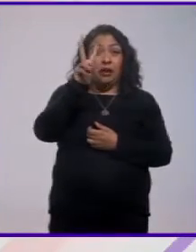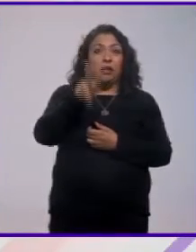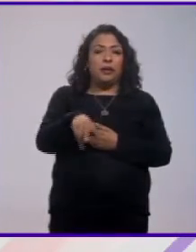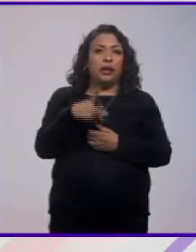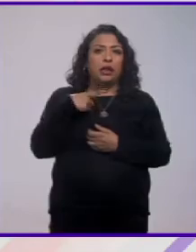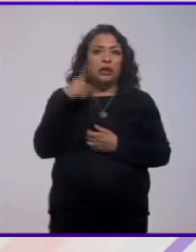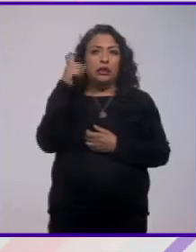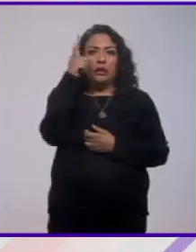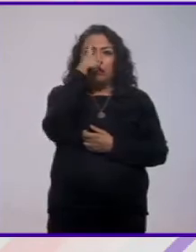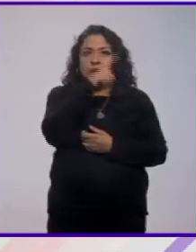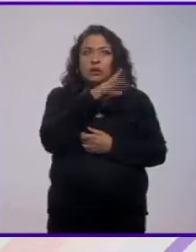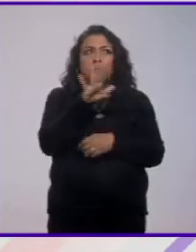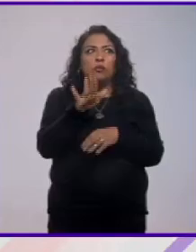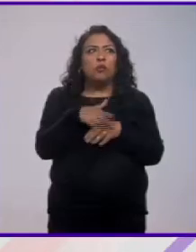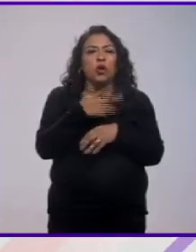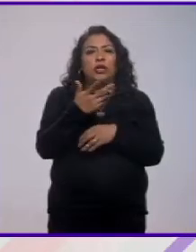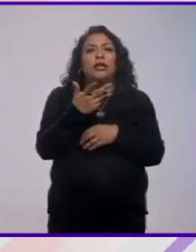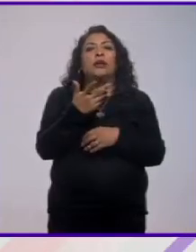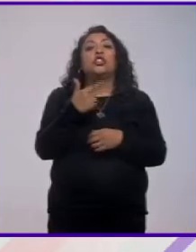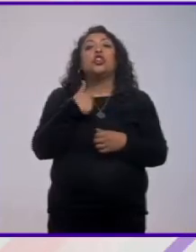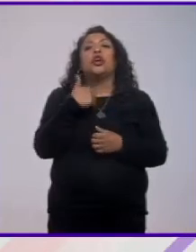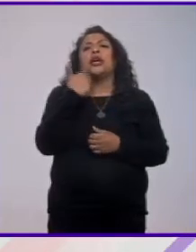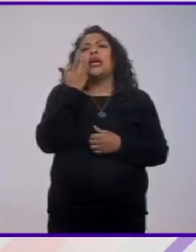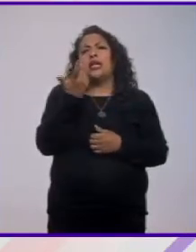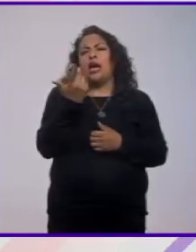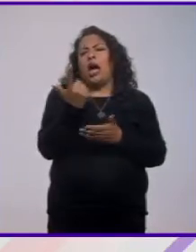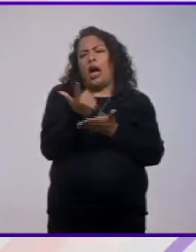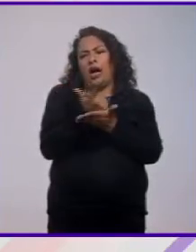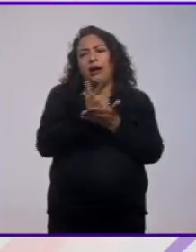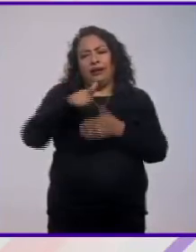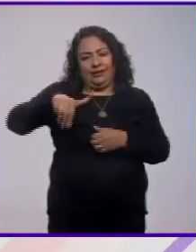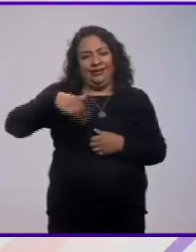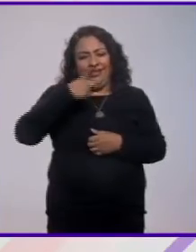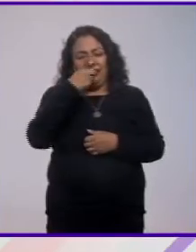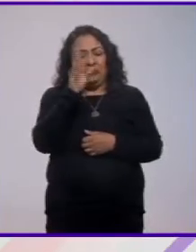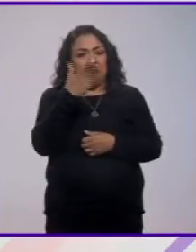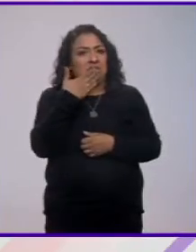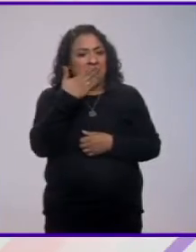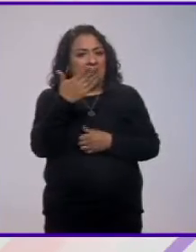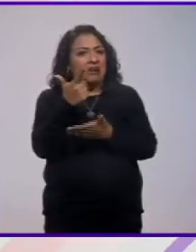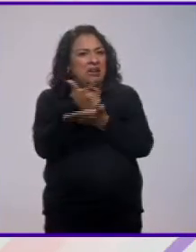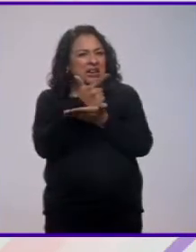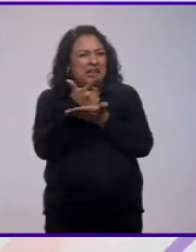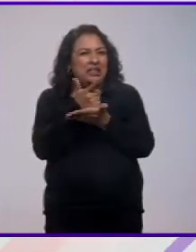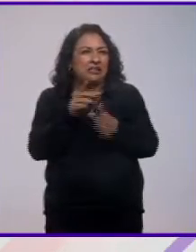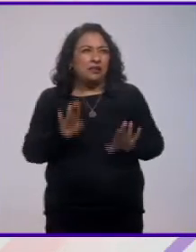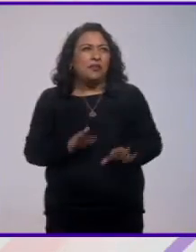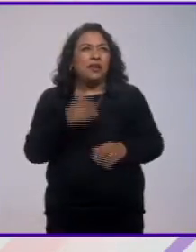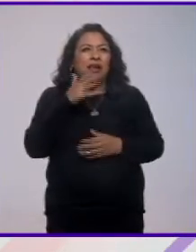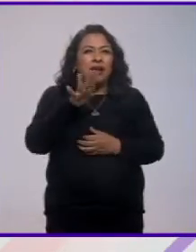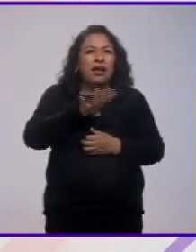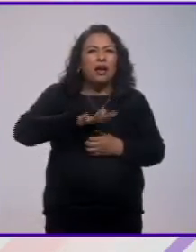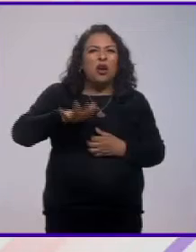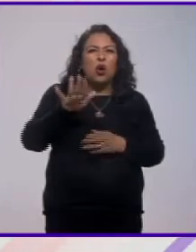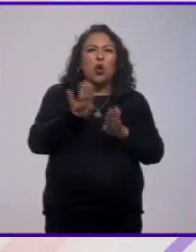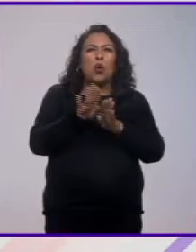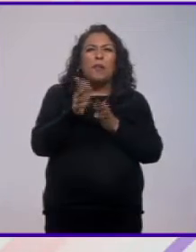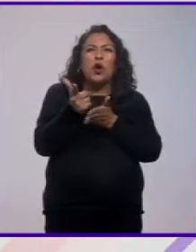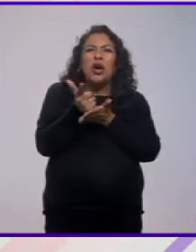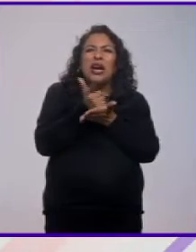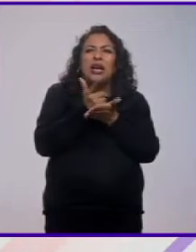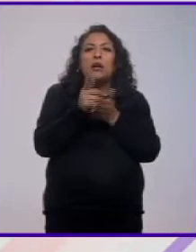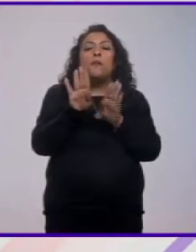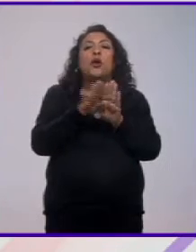muy complicado por una circunstancia muy particular. Yo quería algo muy gris, como bien dijiste, y quería un barrio de estos que son muy grises por el tipo